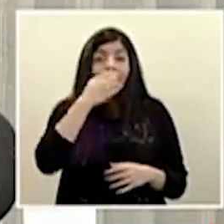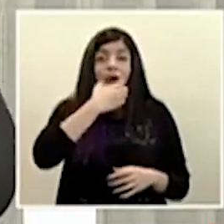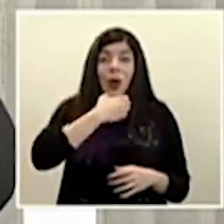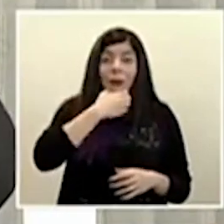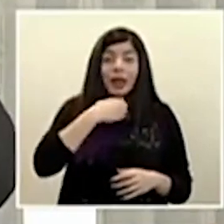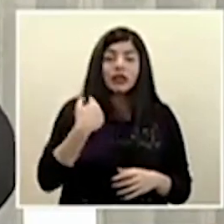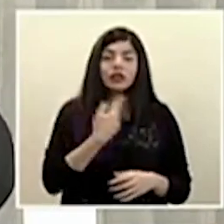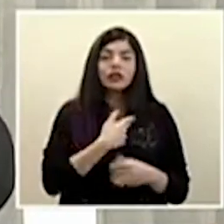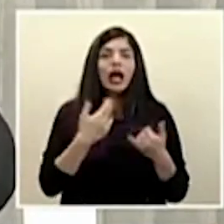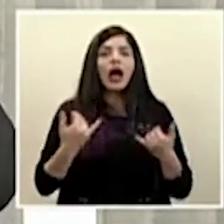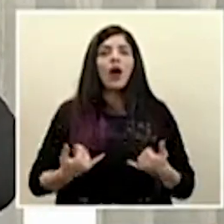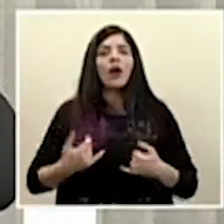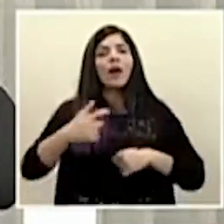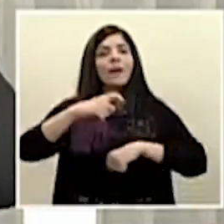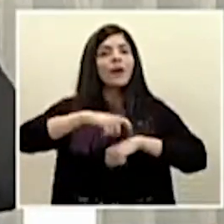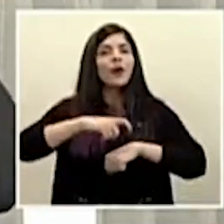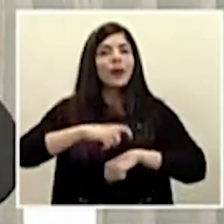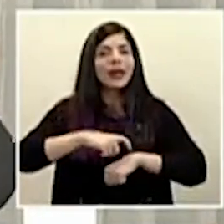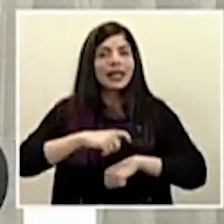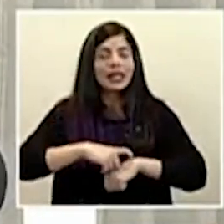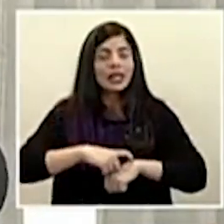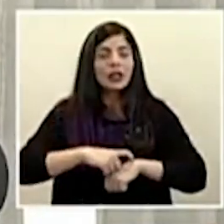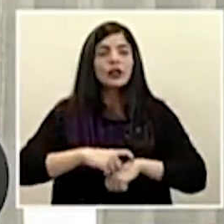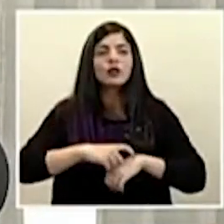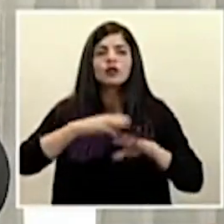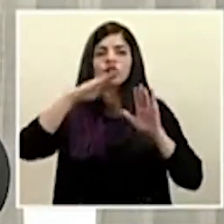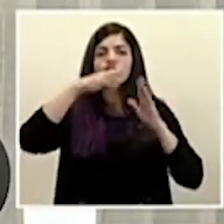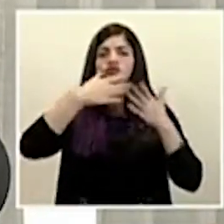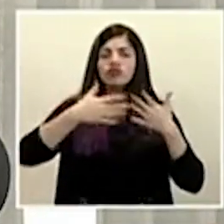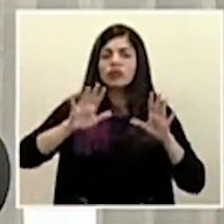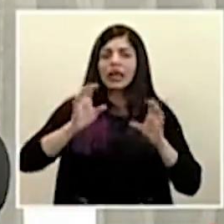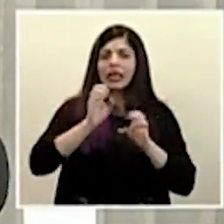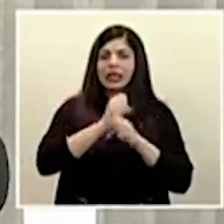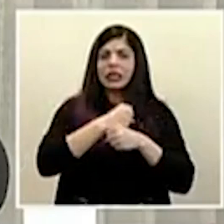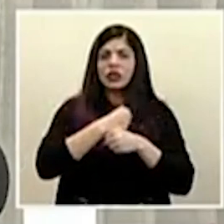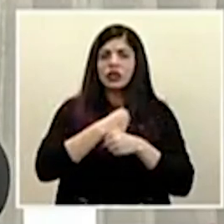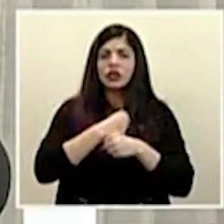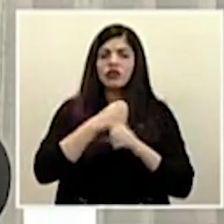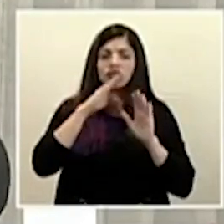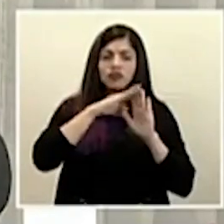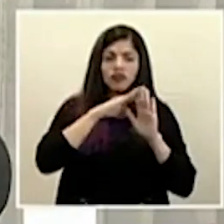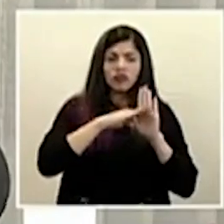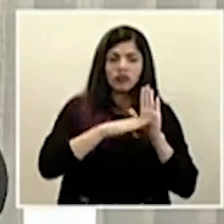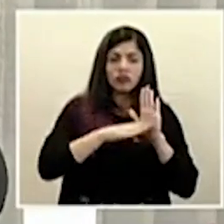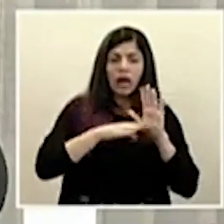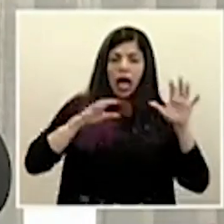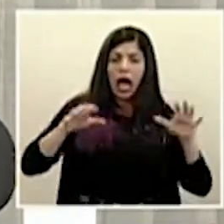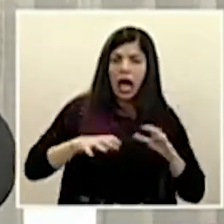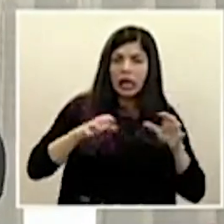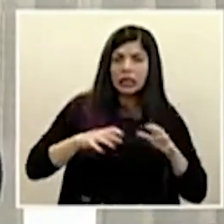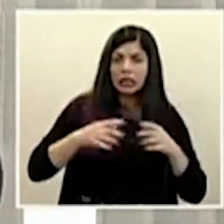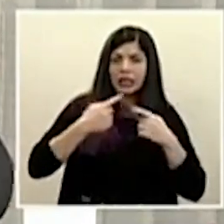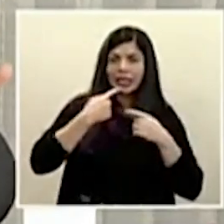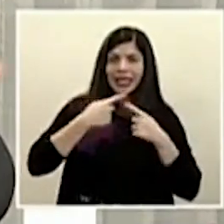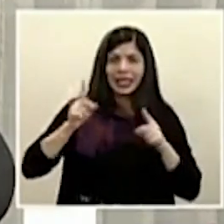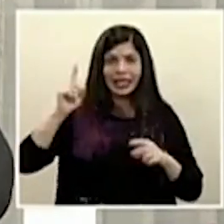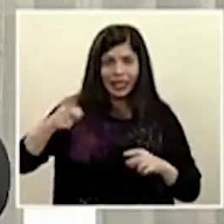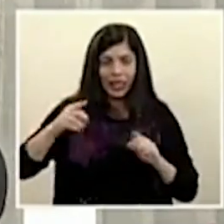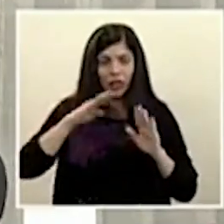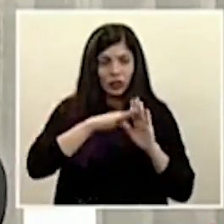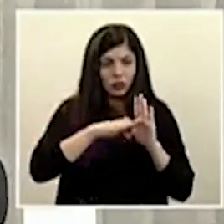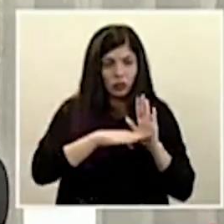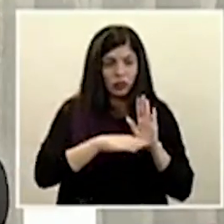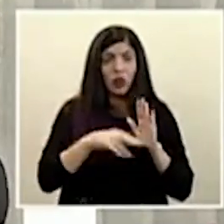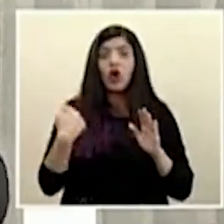estamos en un momento en que hemos emitido una serie de directrices y de acciones y estamos,